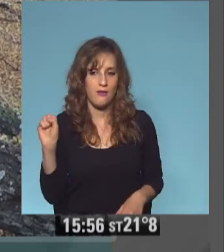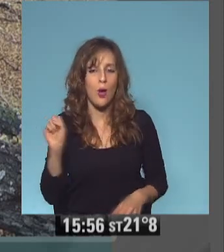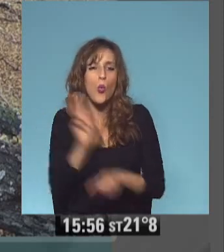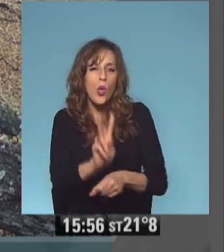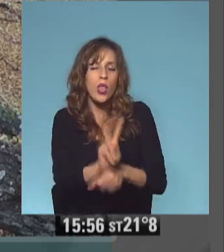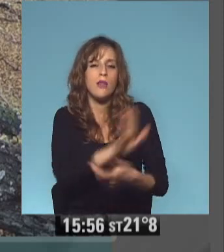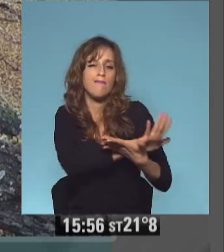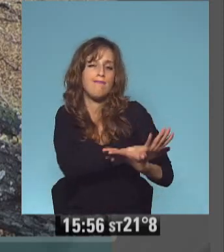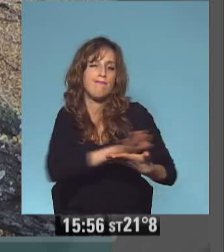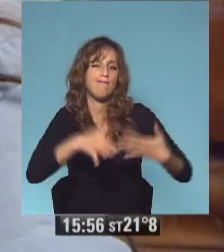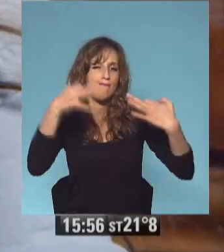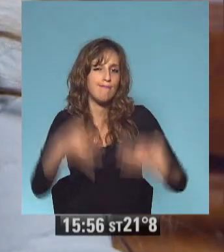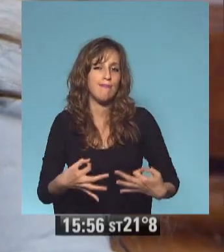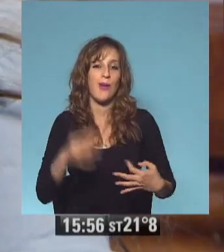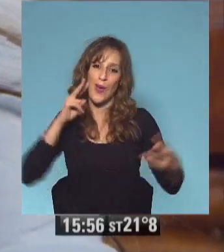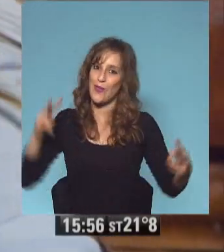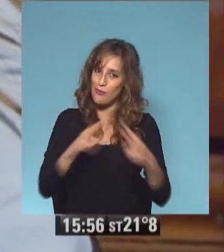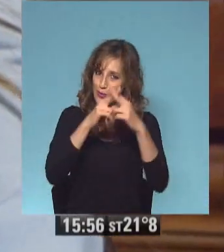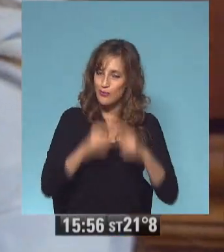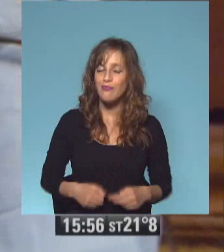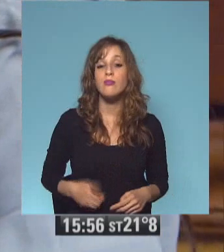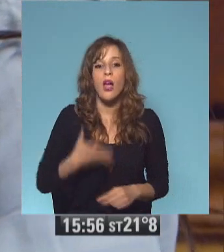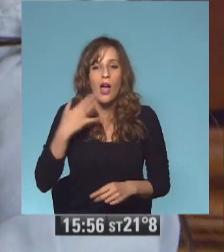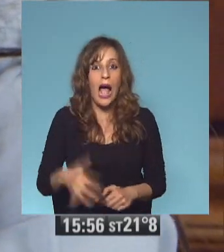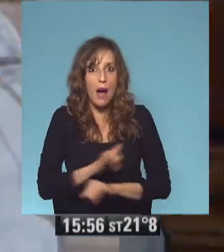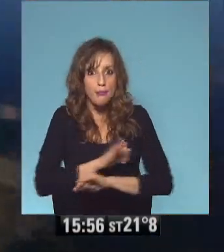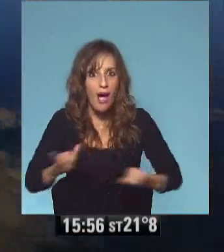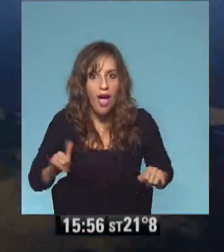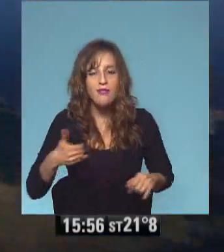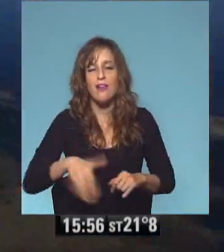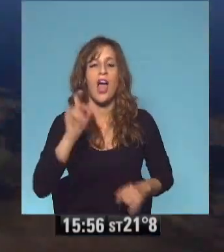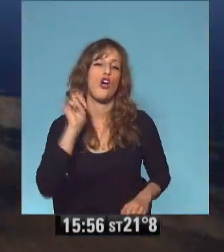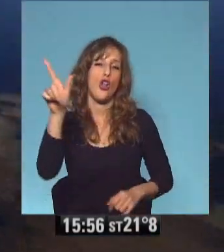¡Los esperamos! Esta campaña va a ser un golazo Sí